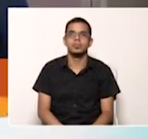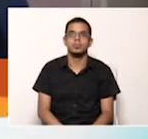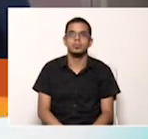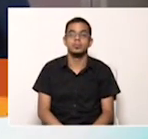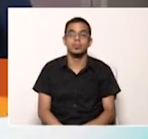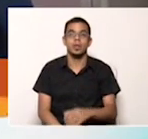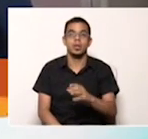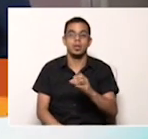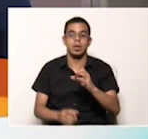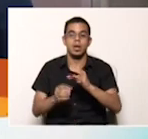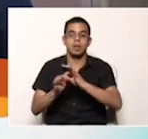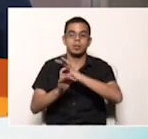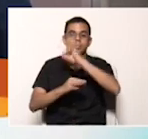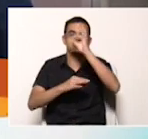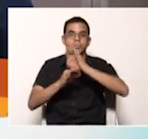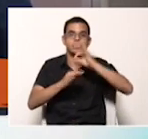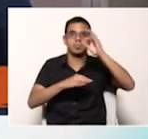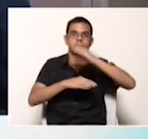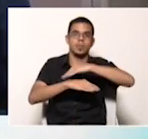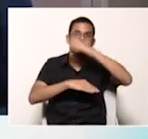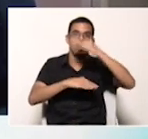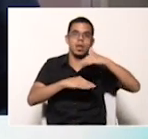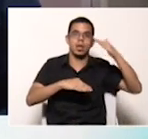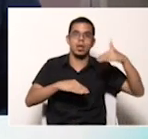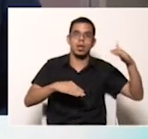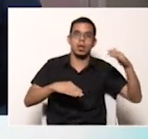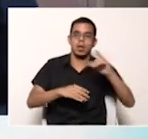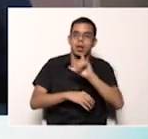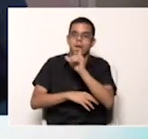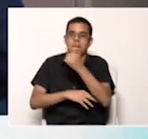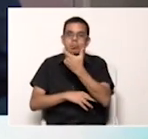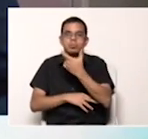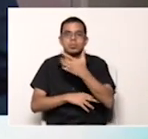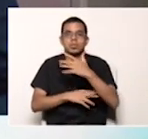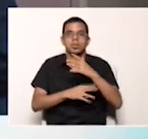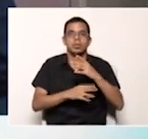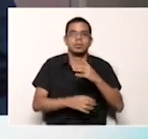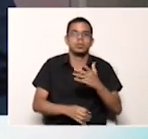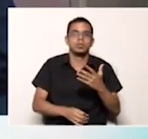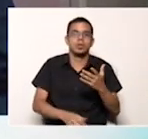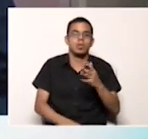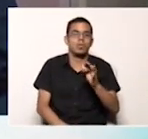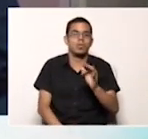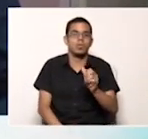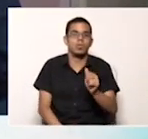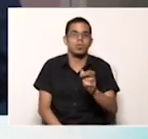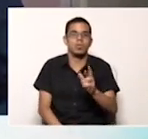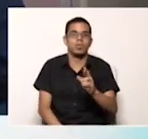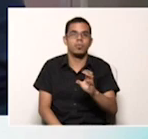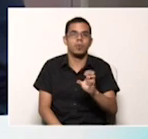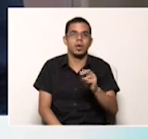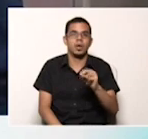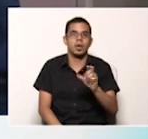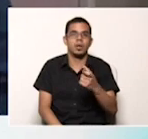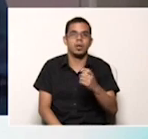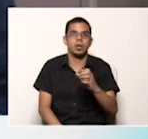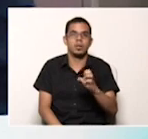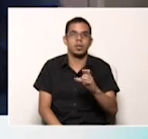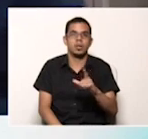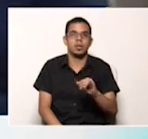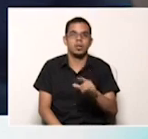Celsius o escala centígrada, la escala Fahrenheit y la escala Kelvin.